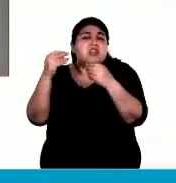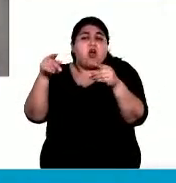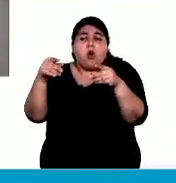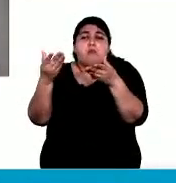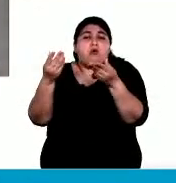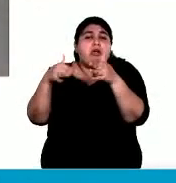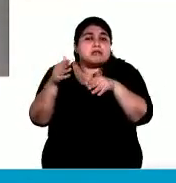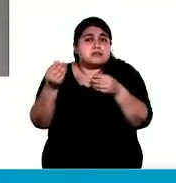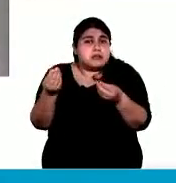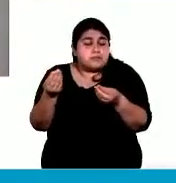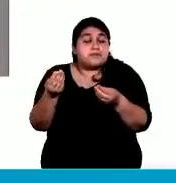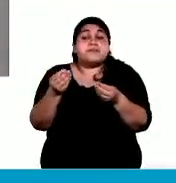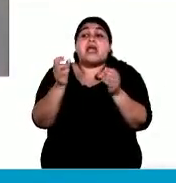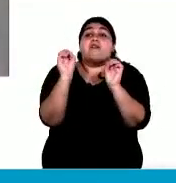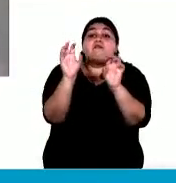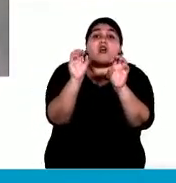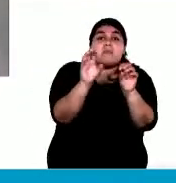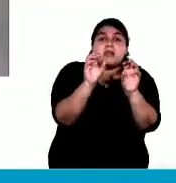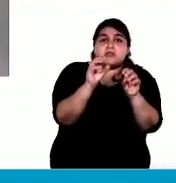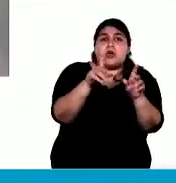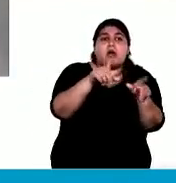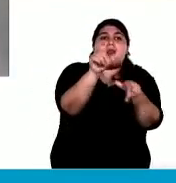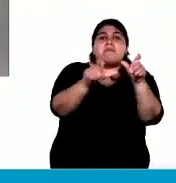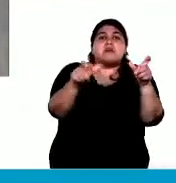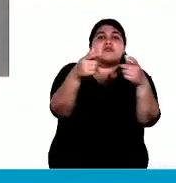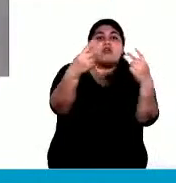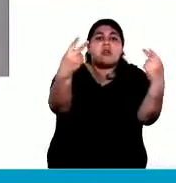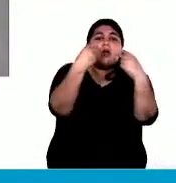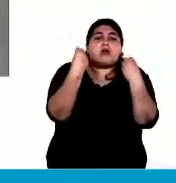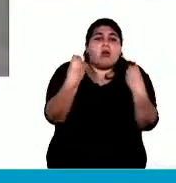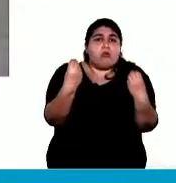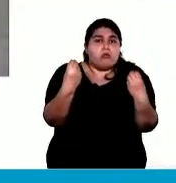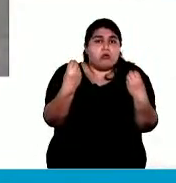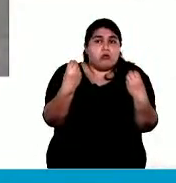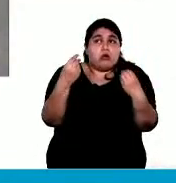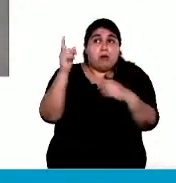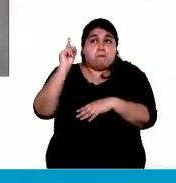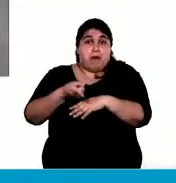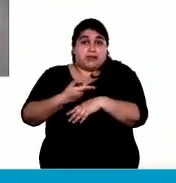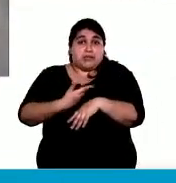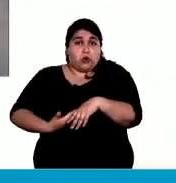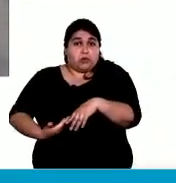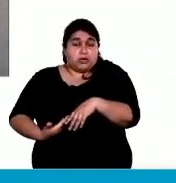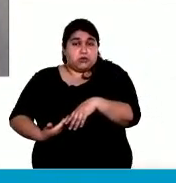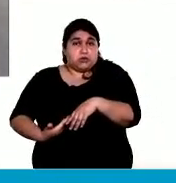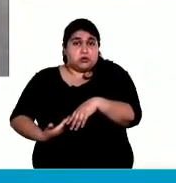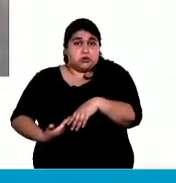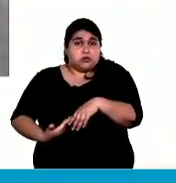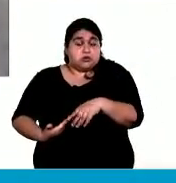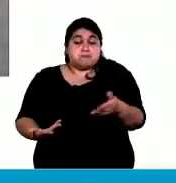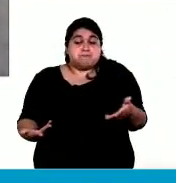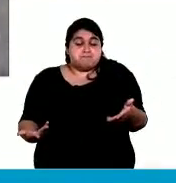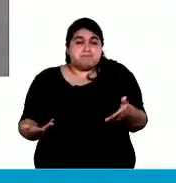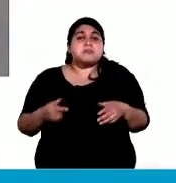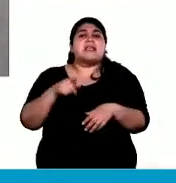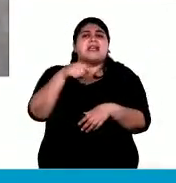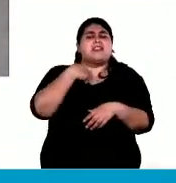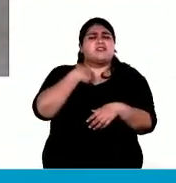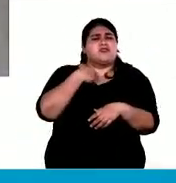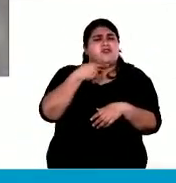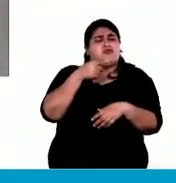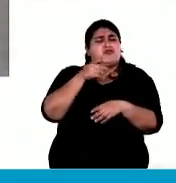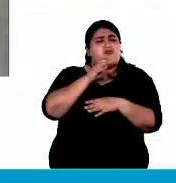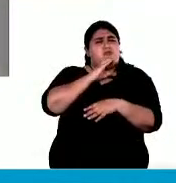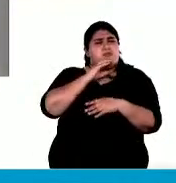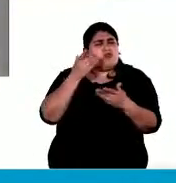¿qué información le van a dar a los ciudadanos? ¿La que dice el gobierno? Es curioso porque en la presentación del